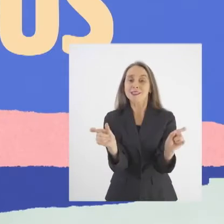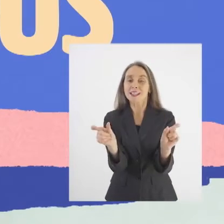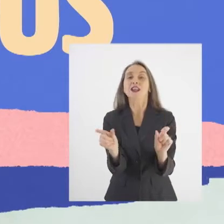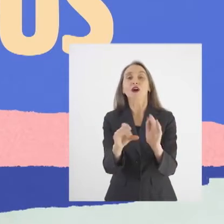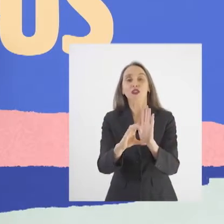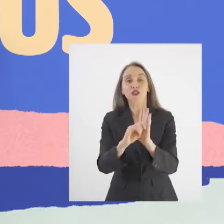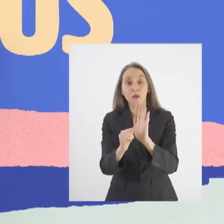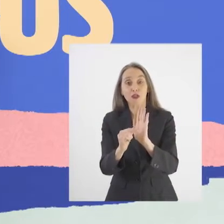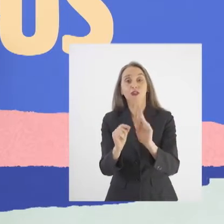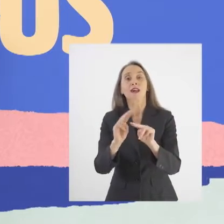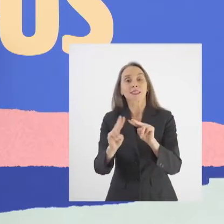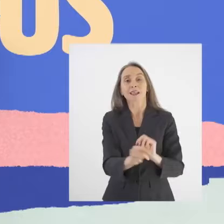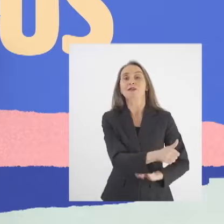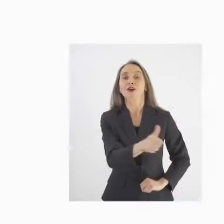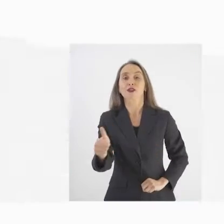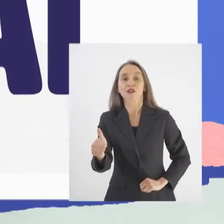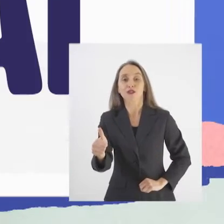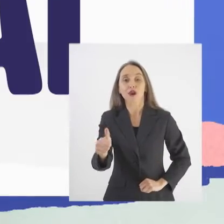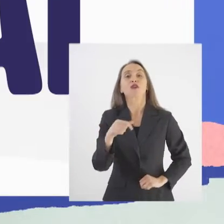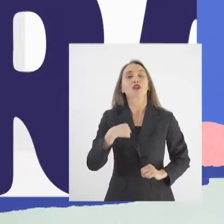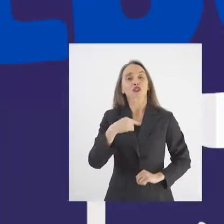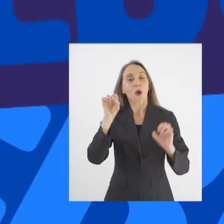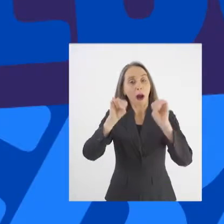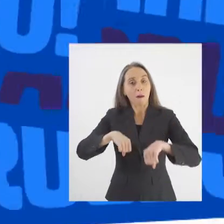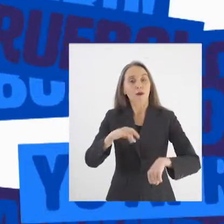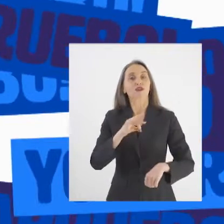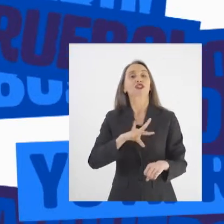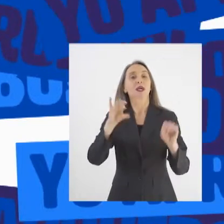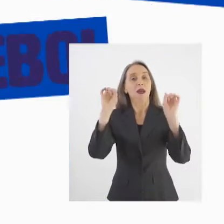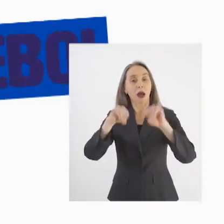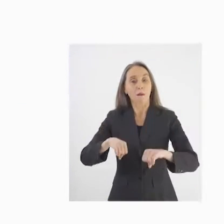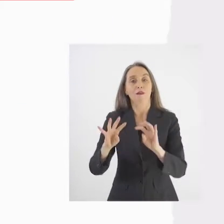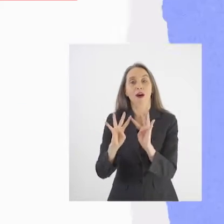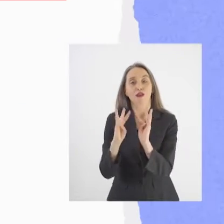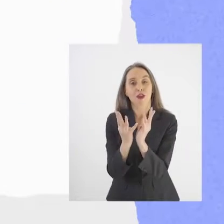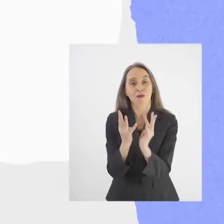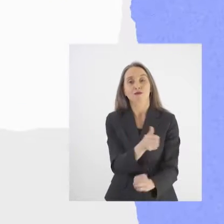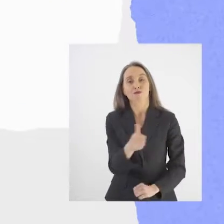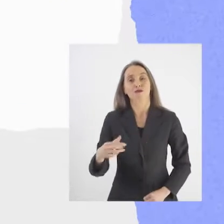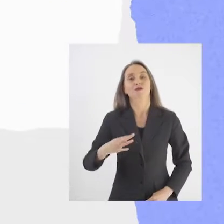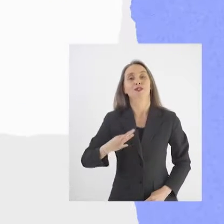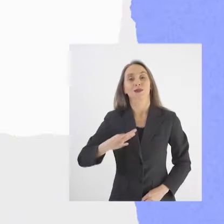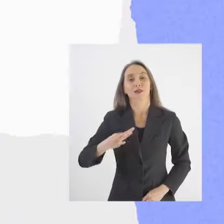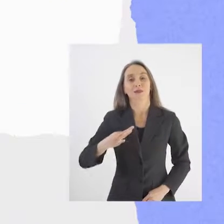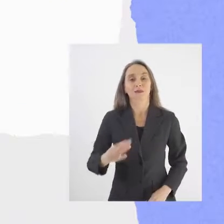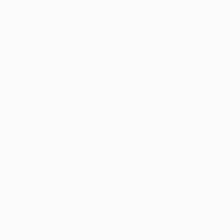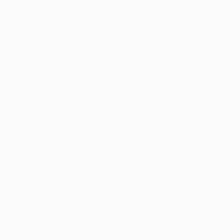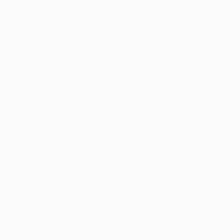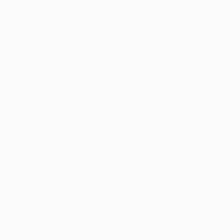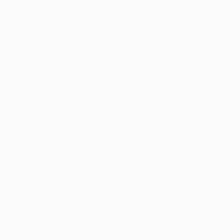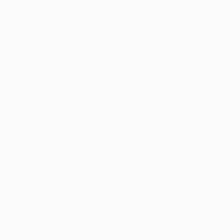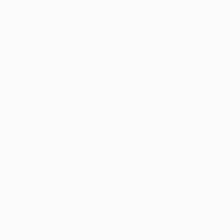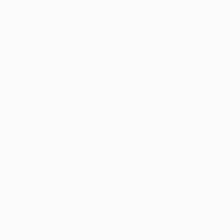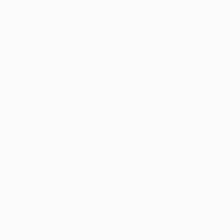como chilenos. La Constitución se escribe en plural. Yo apruebo. Chile aprueba. Convención Constitucional.